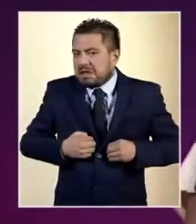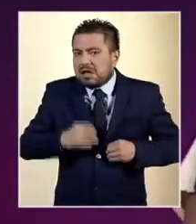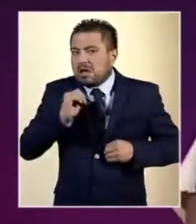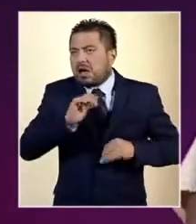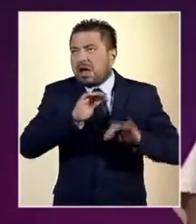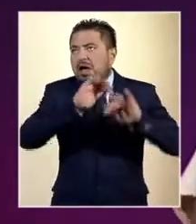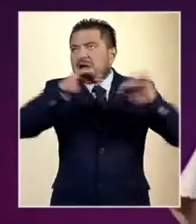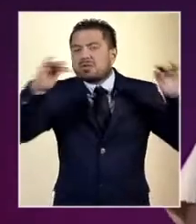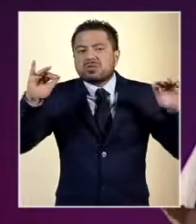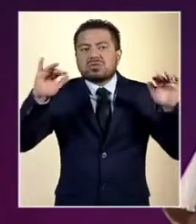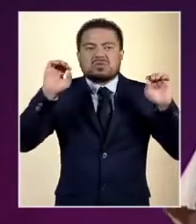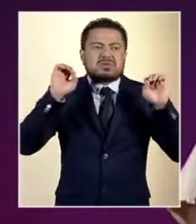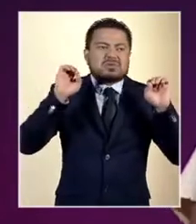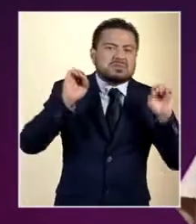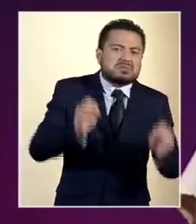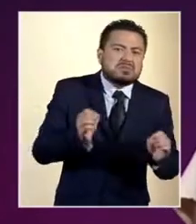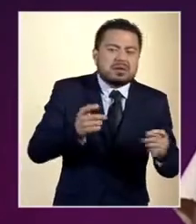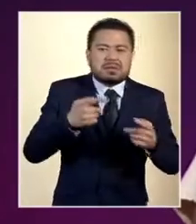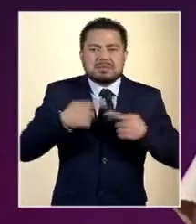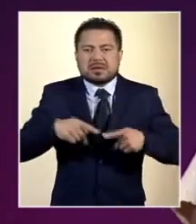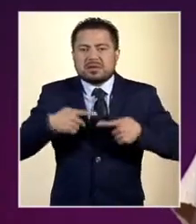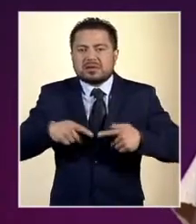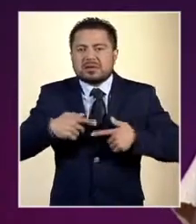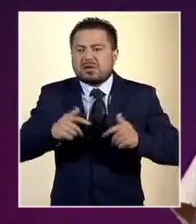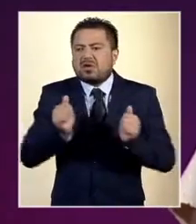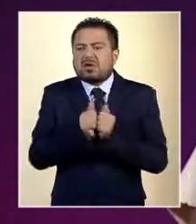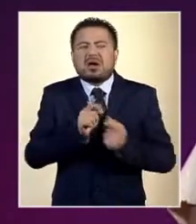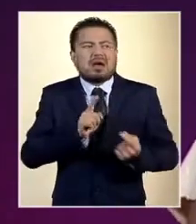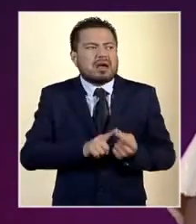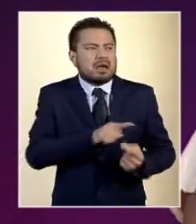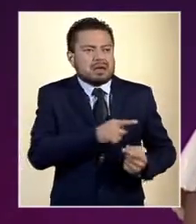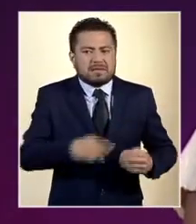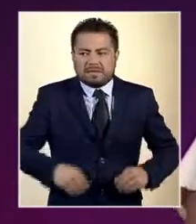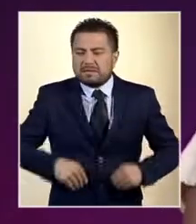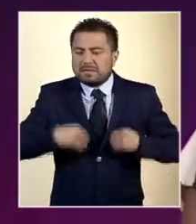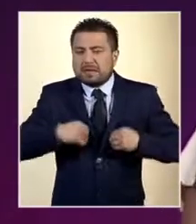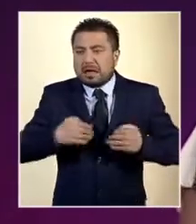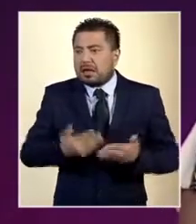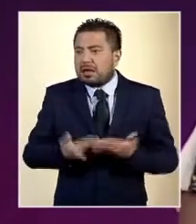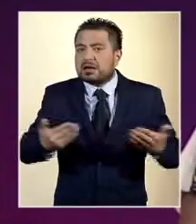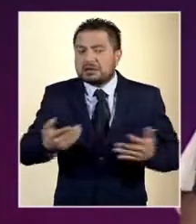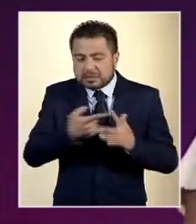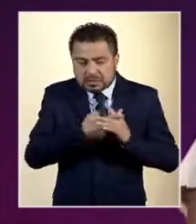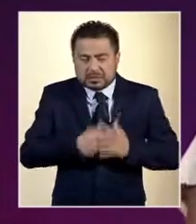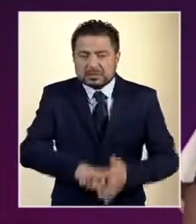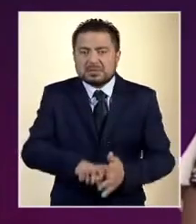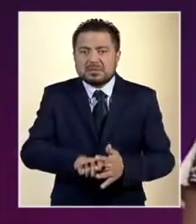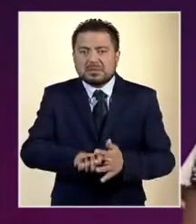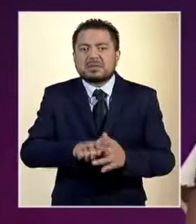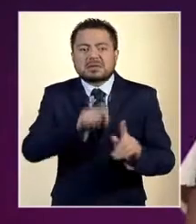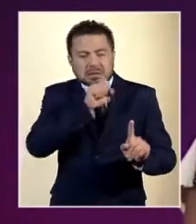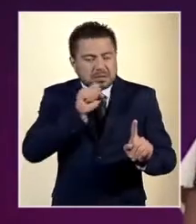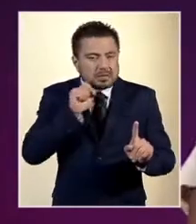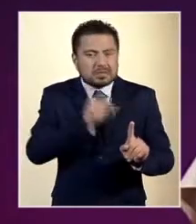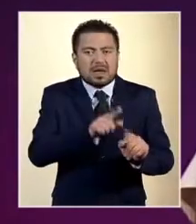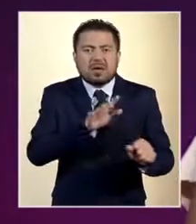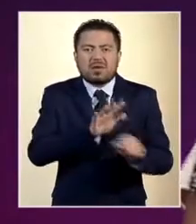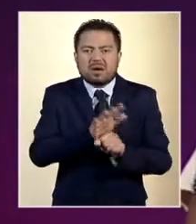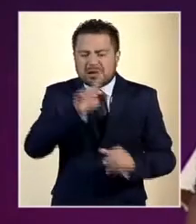los adultos o las personas con quienes haya vivido, entonces empieza también